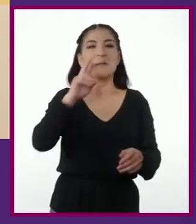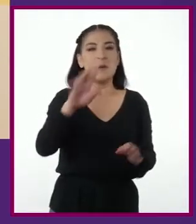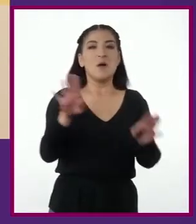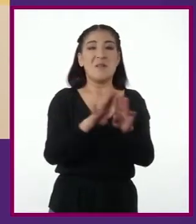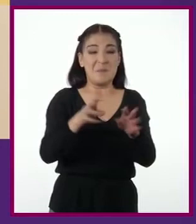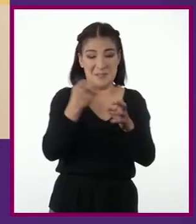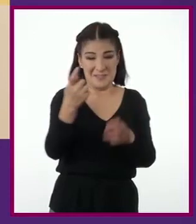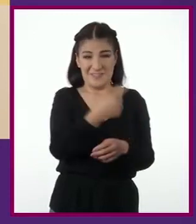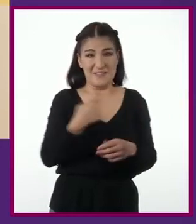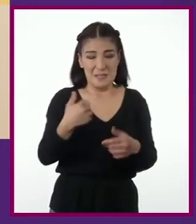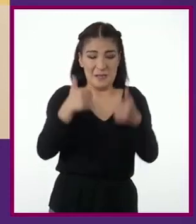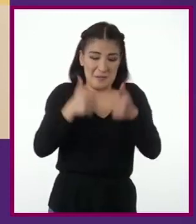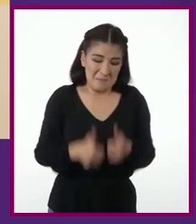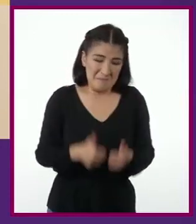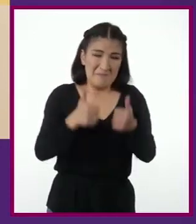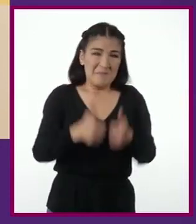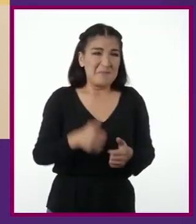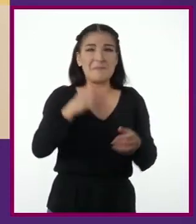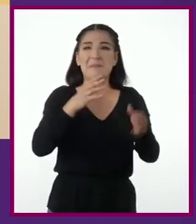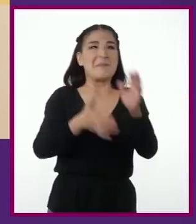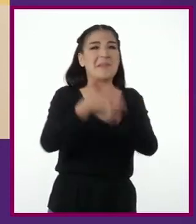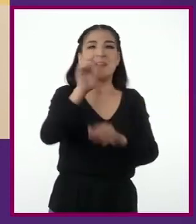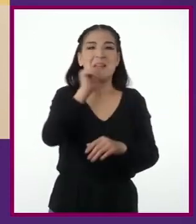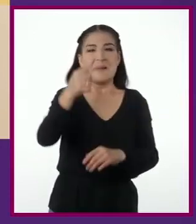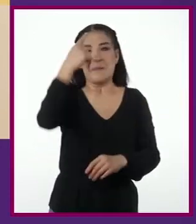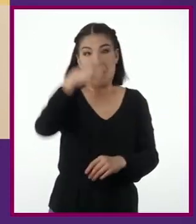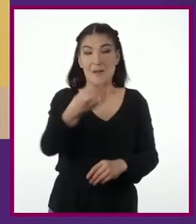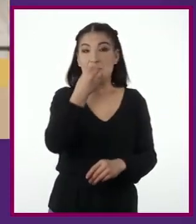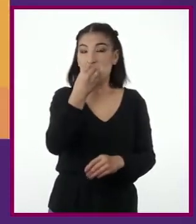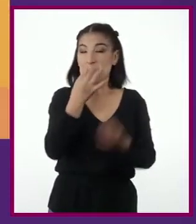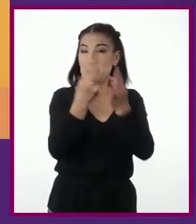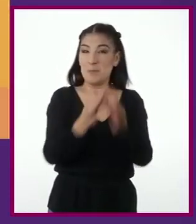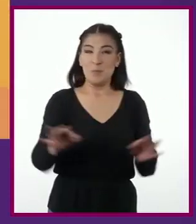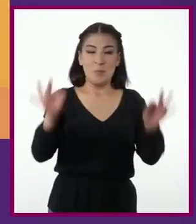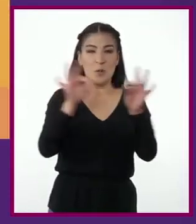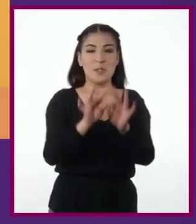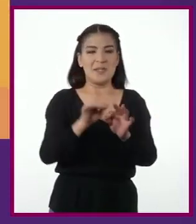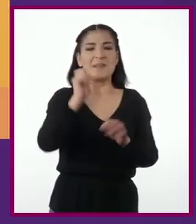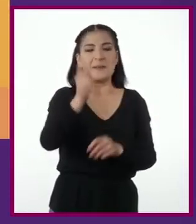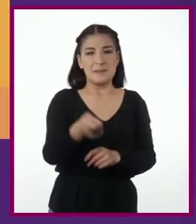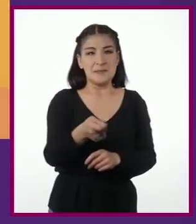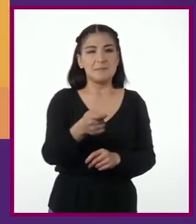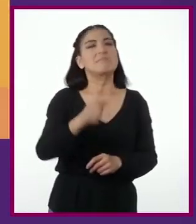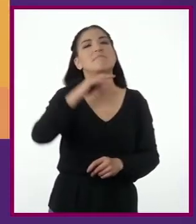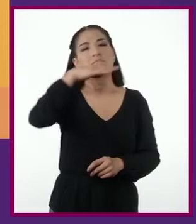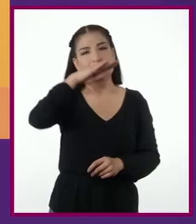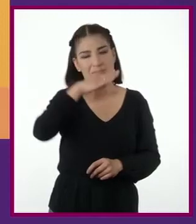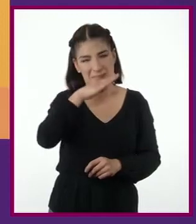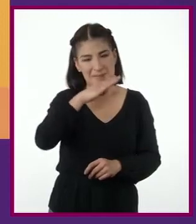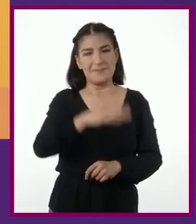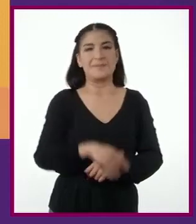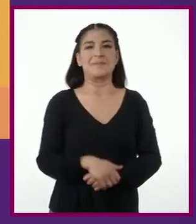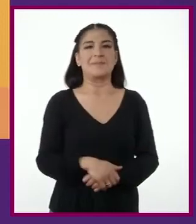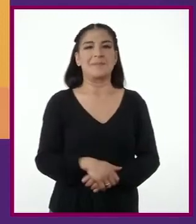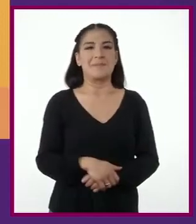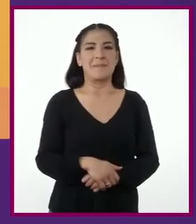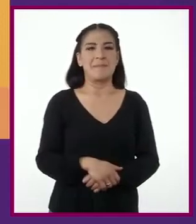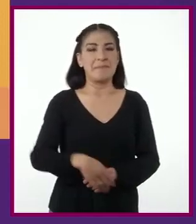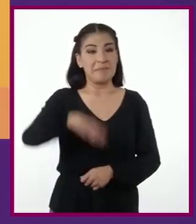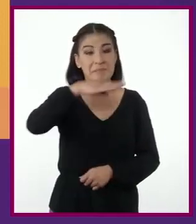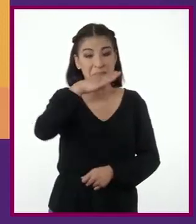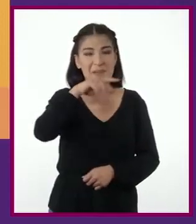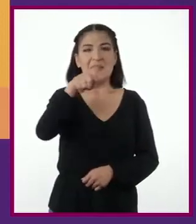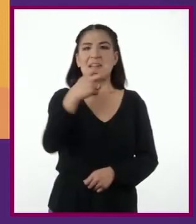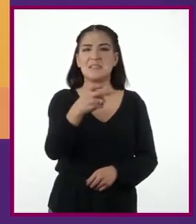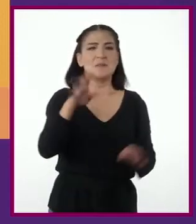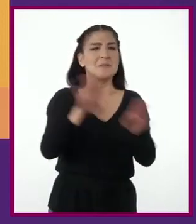sedentarización, el alimento más significativo para Mesoamérica fue, sin duda, el maíz. Se convirtió